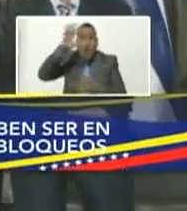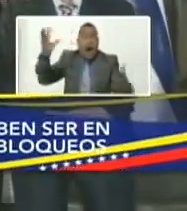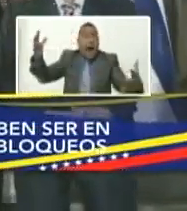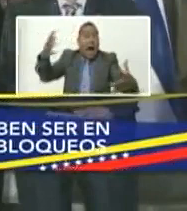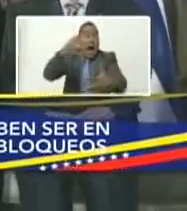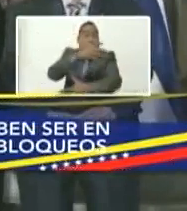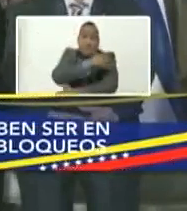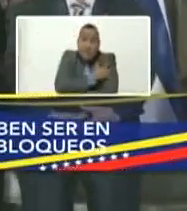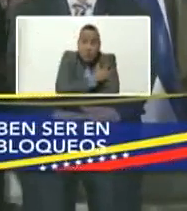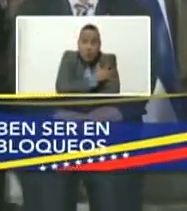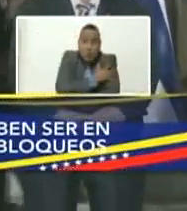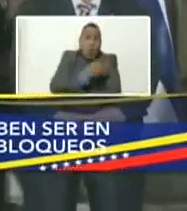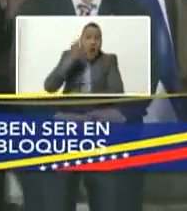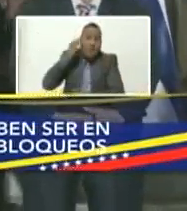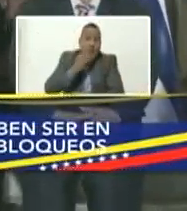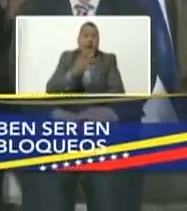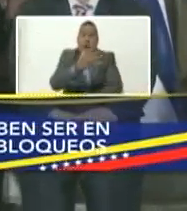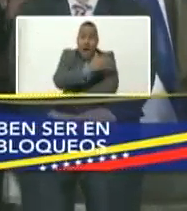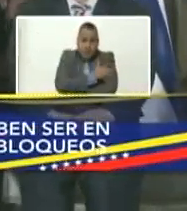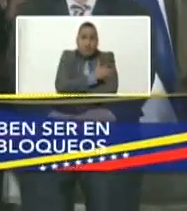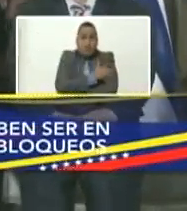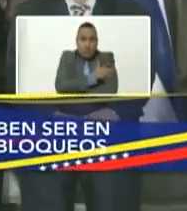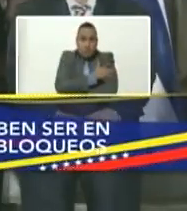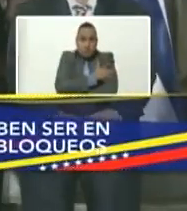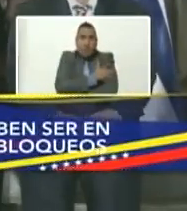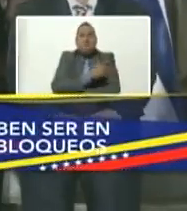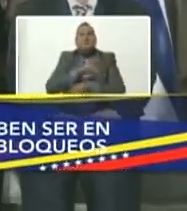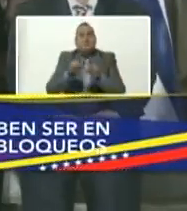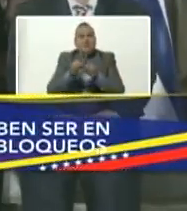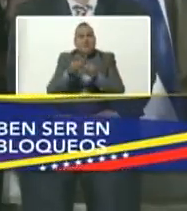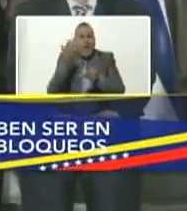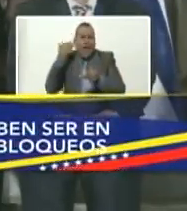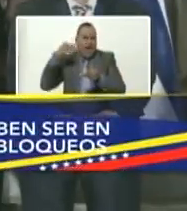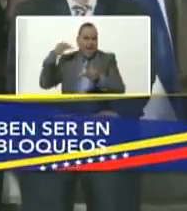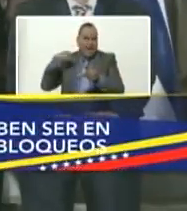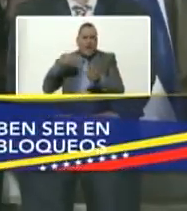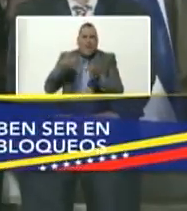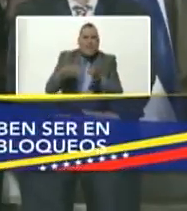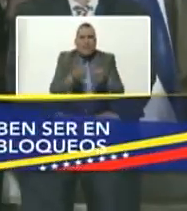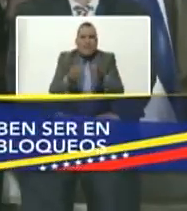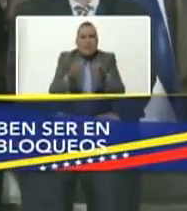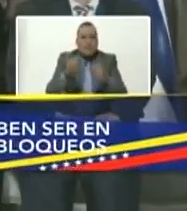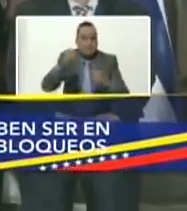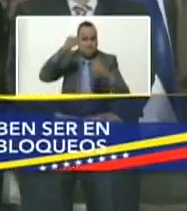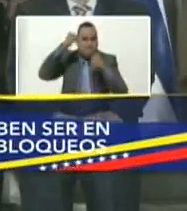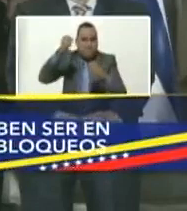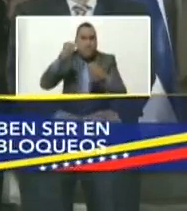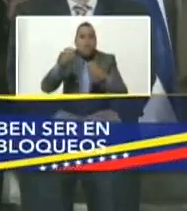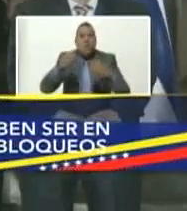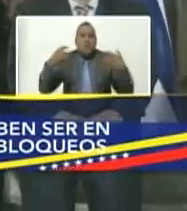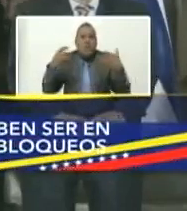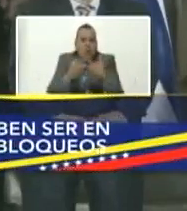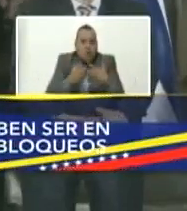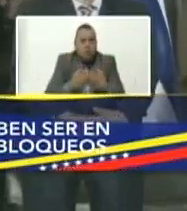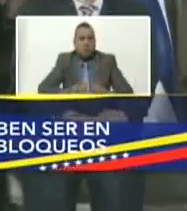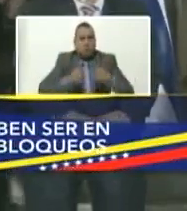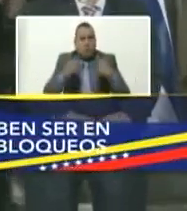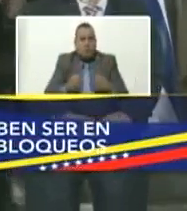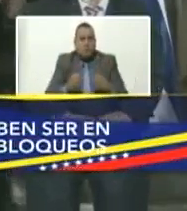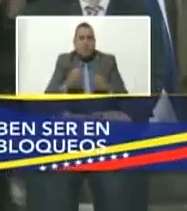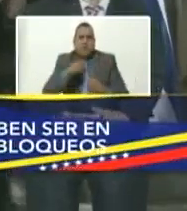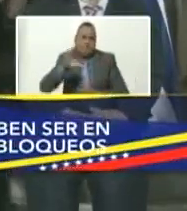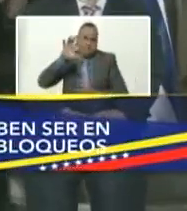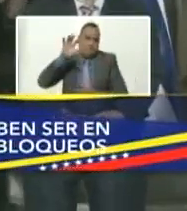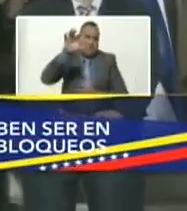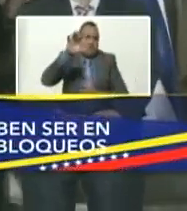eterno con Fidel. De ahí vienen nuestros caminos, de ahí viene la heroicidad de nuestra lucha, la valentía, el patriotismo,